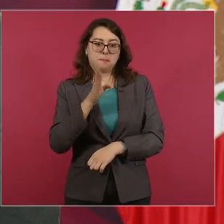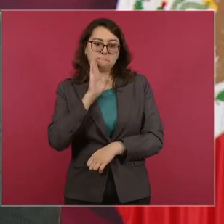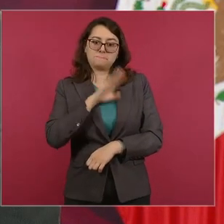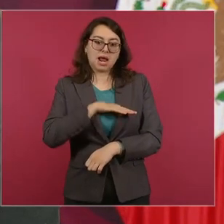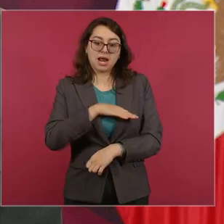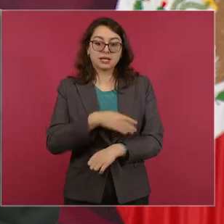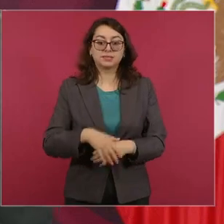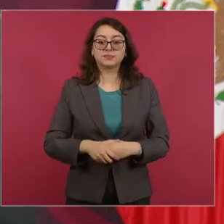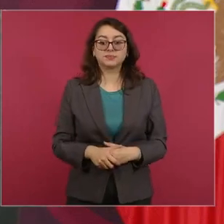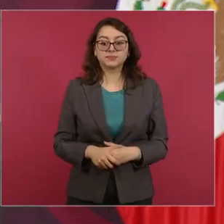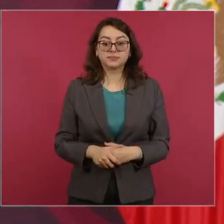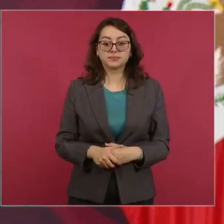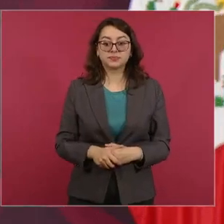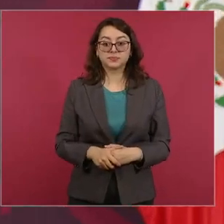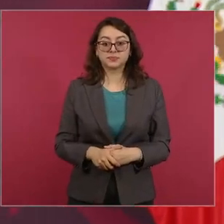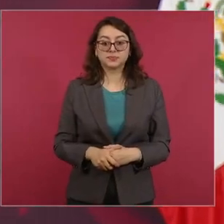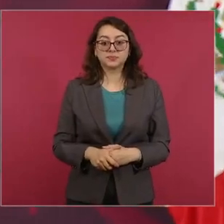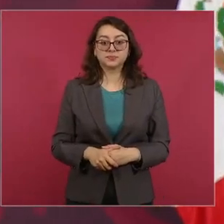pero